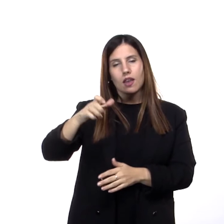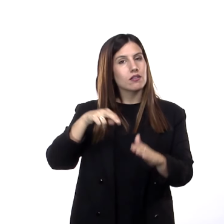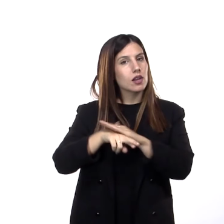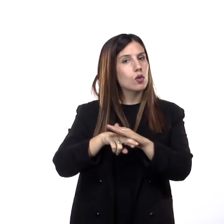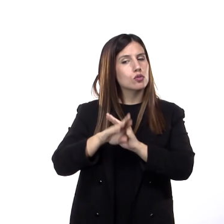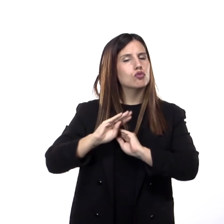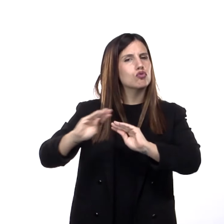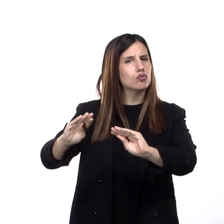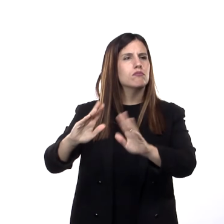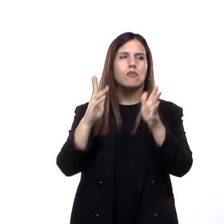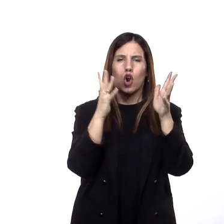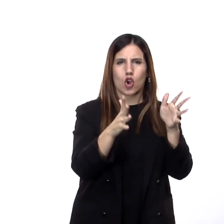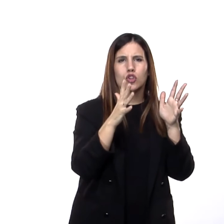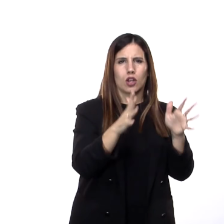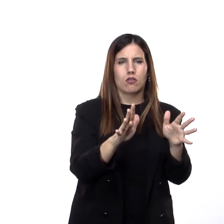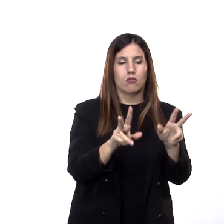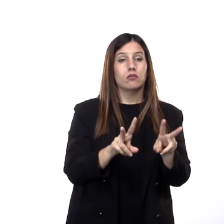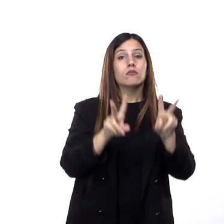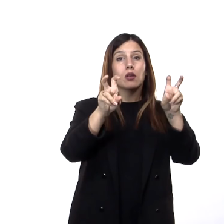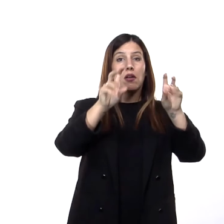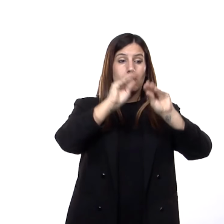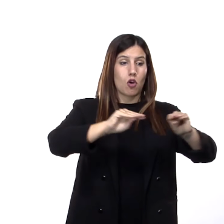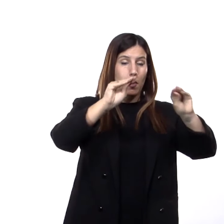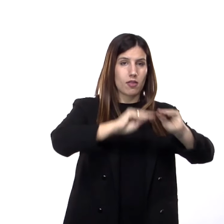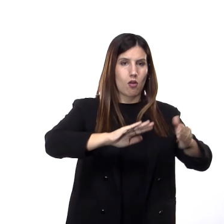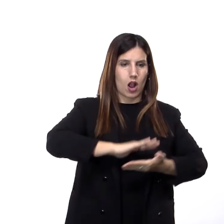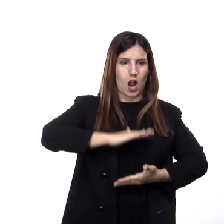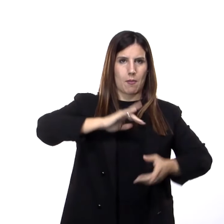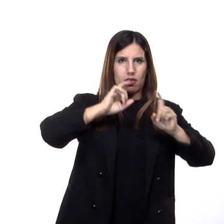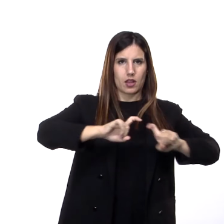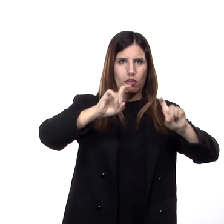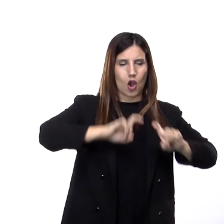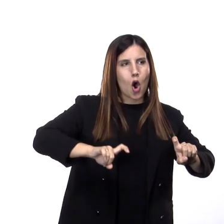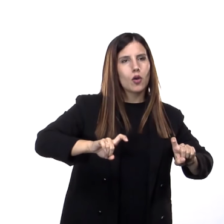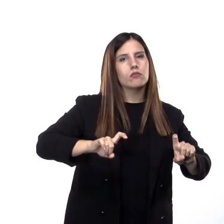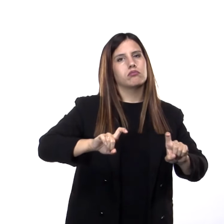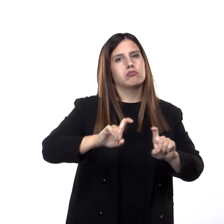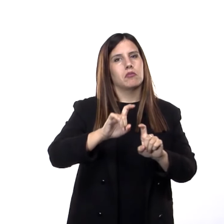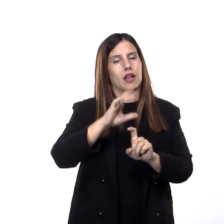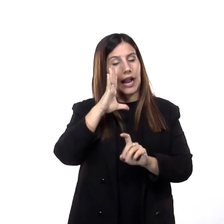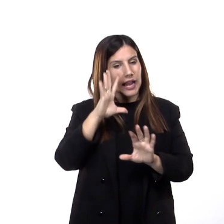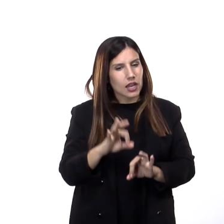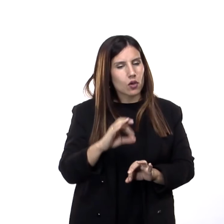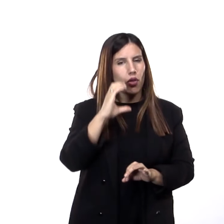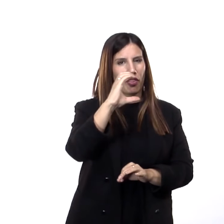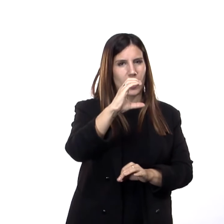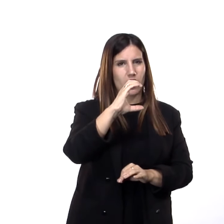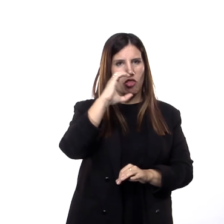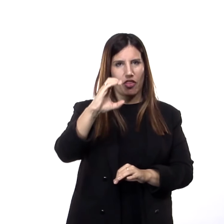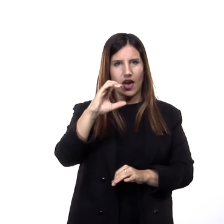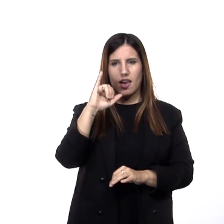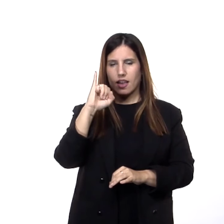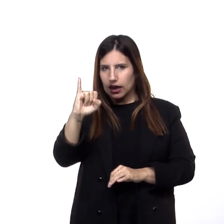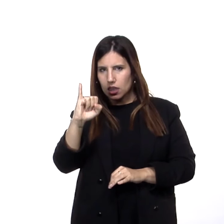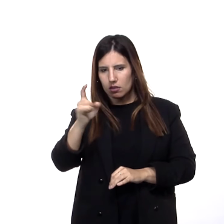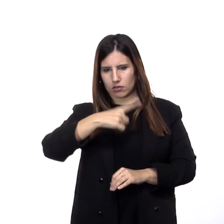en cuanto a formación y capacitación no sé qué te parecen a don josé que creo que cc y sois o somos punteros